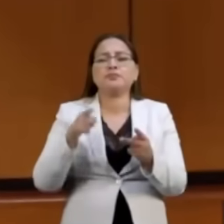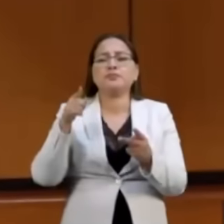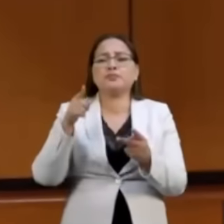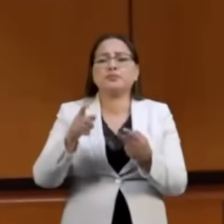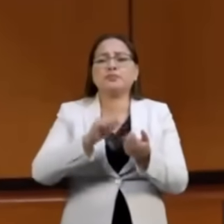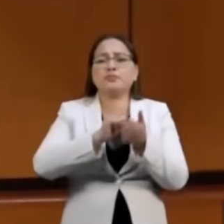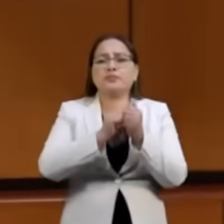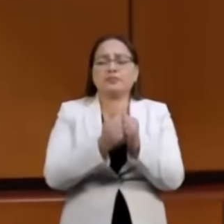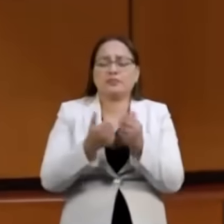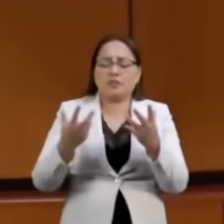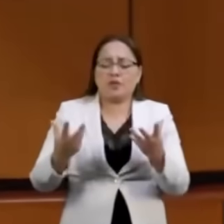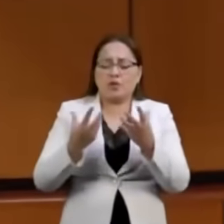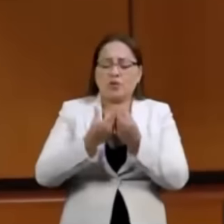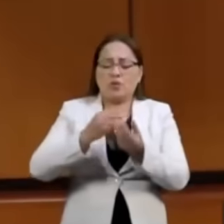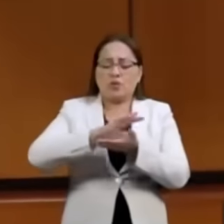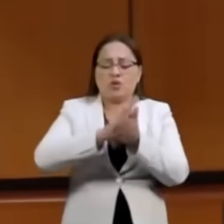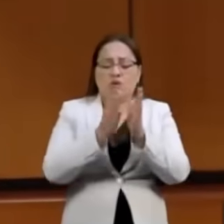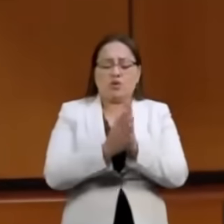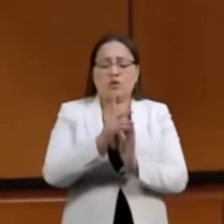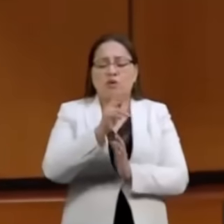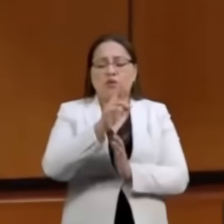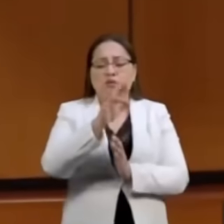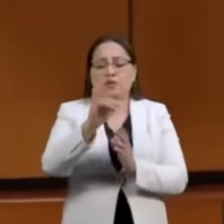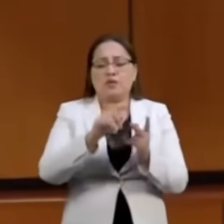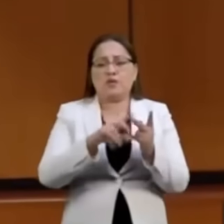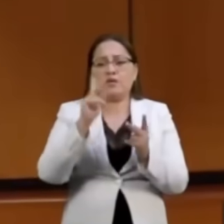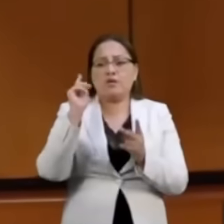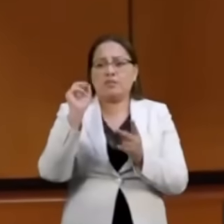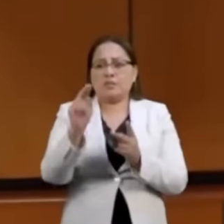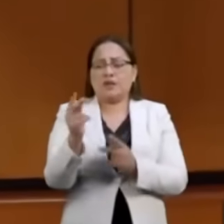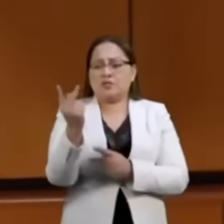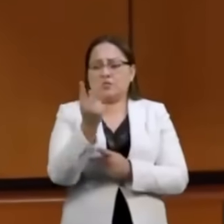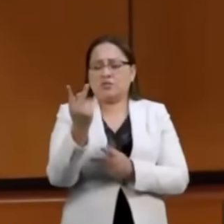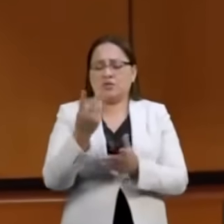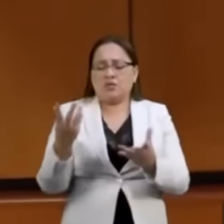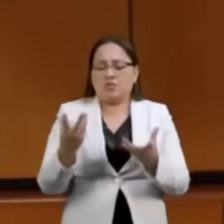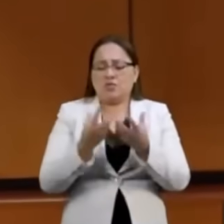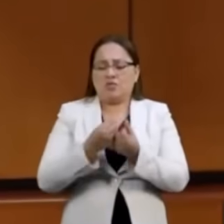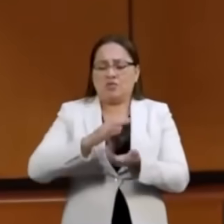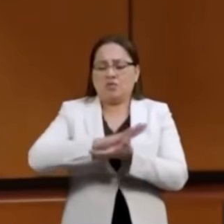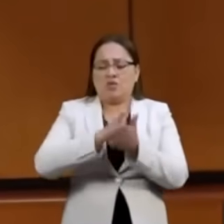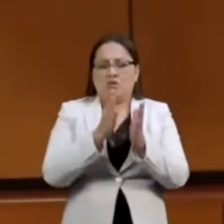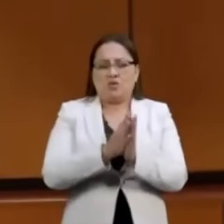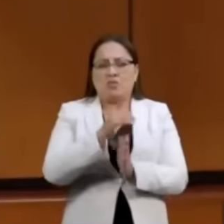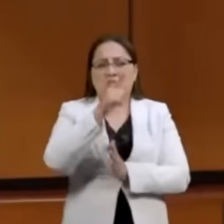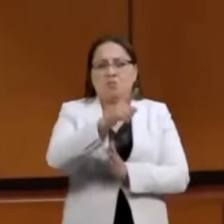consolidando el amaciato entre el PAN y el PRI. Es ahí donde se hace